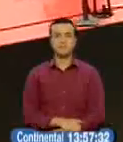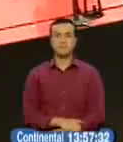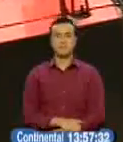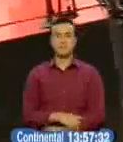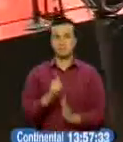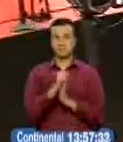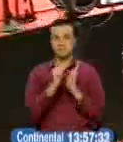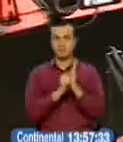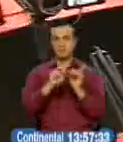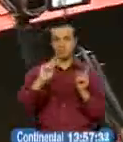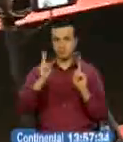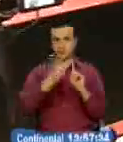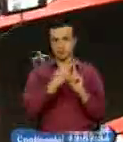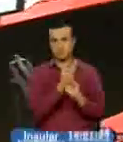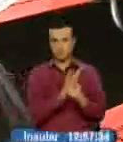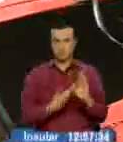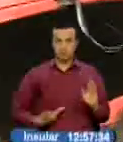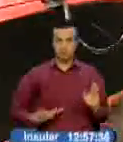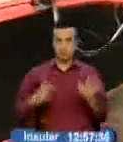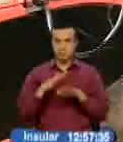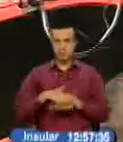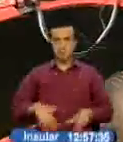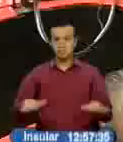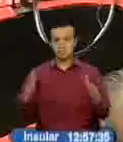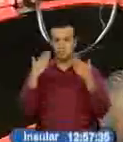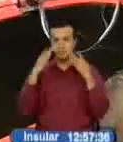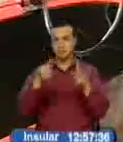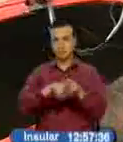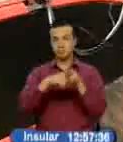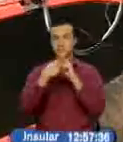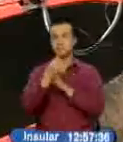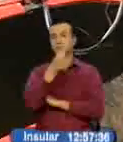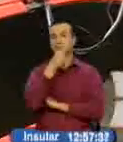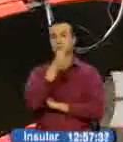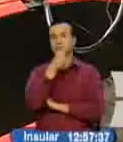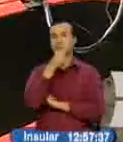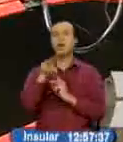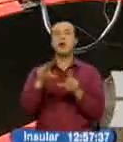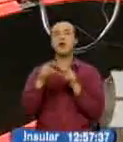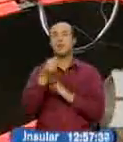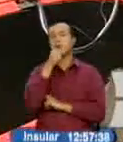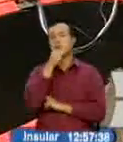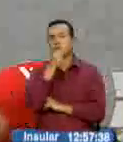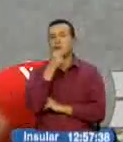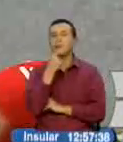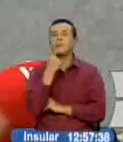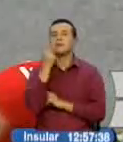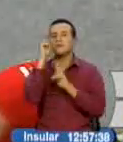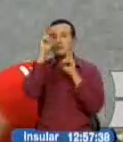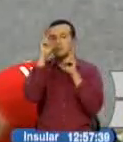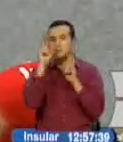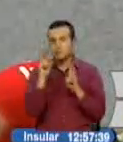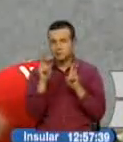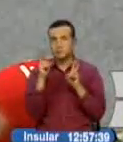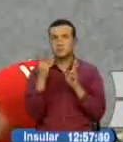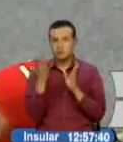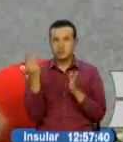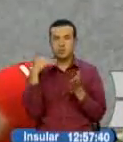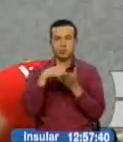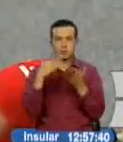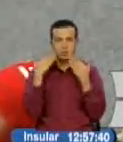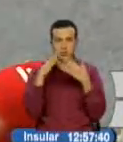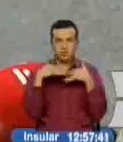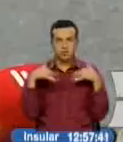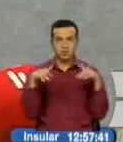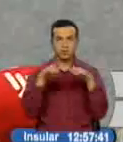La agenda del segundo mandatario en el puerto principal arrancó con una entrevista radial donde se refirió, entre otros temas, a su retorno a Guayaquil